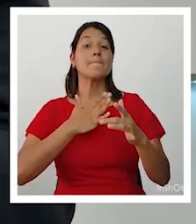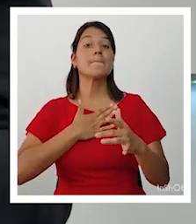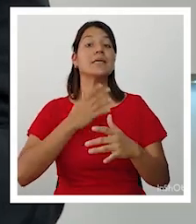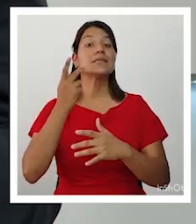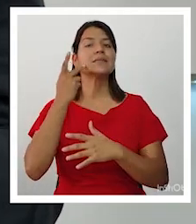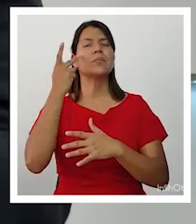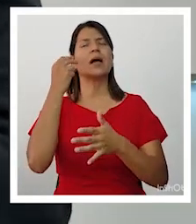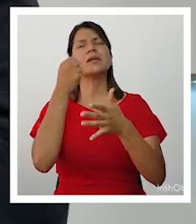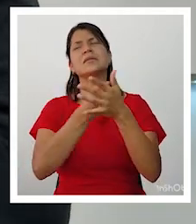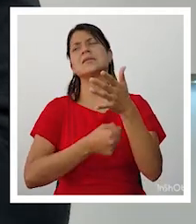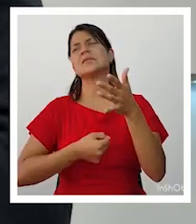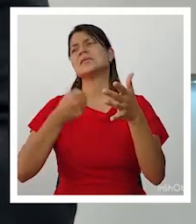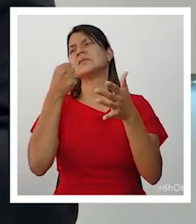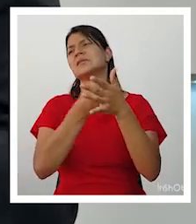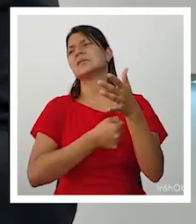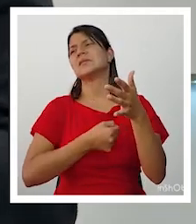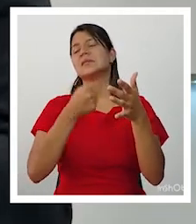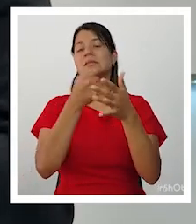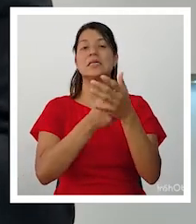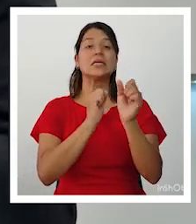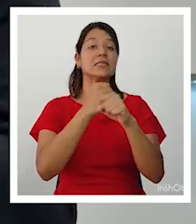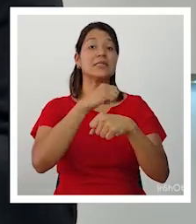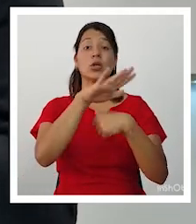lucha, hicieron todo el proceso para